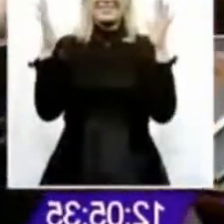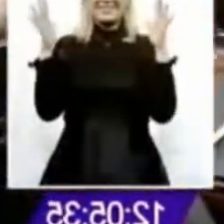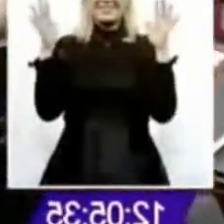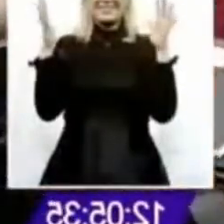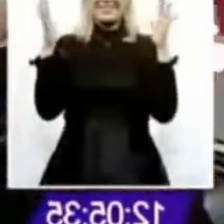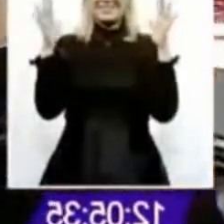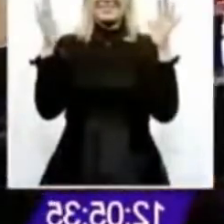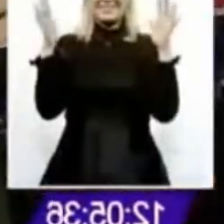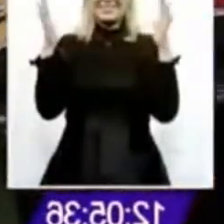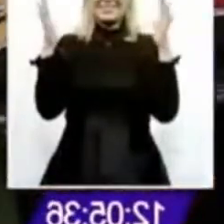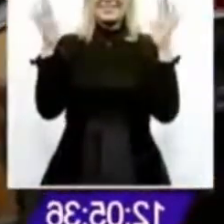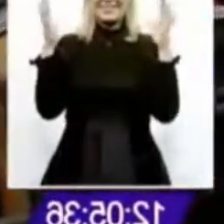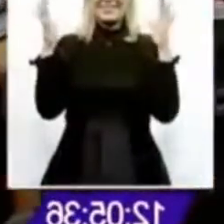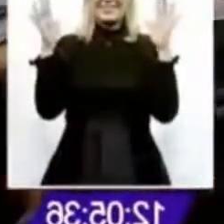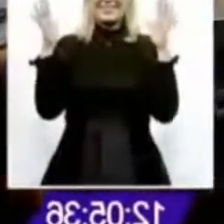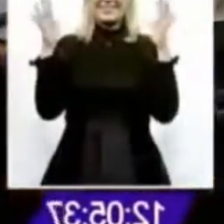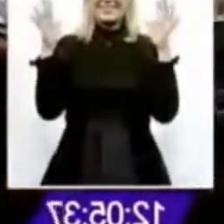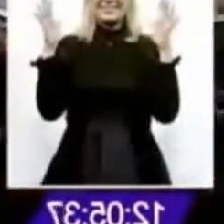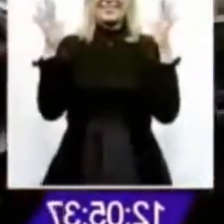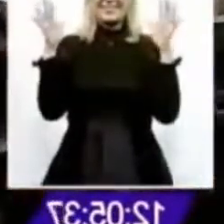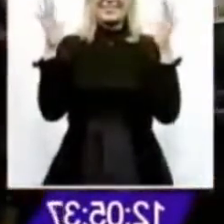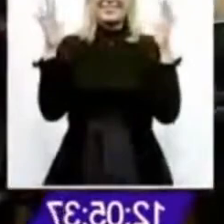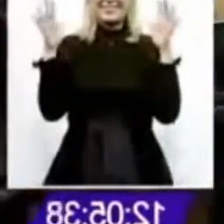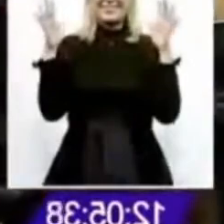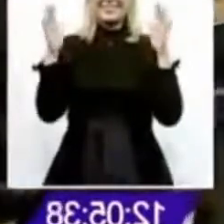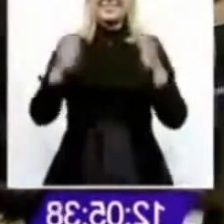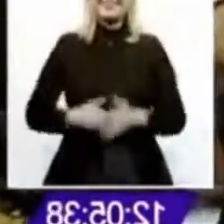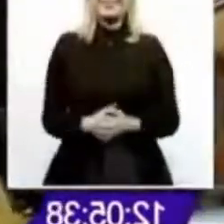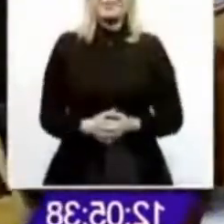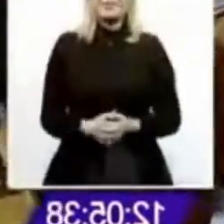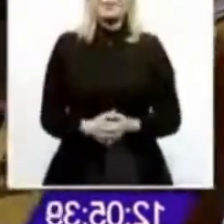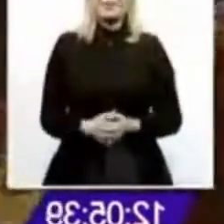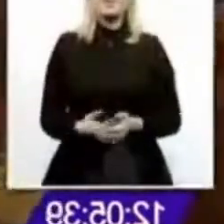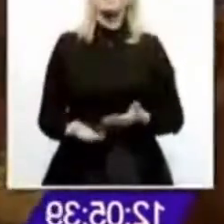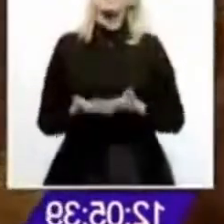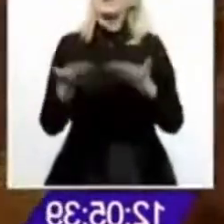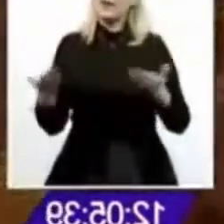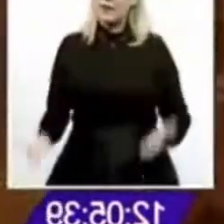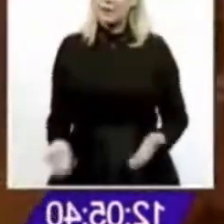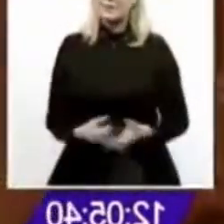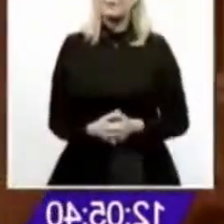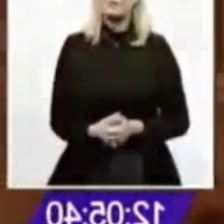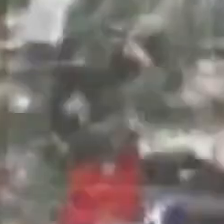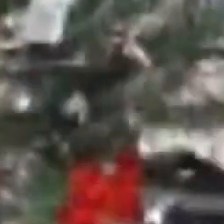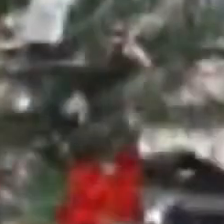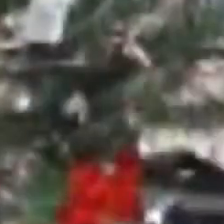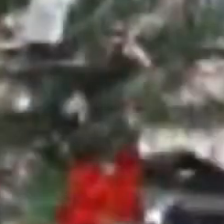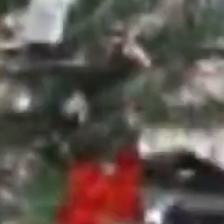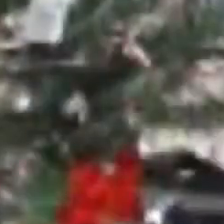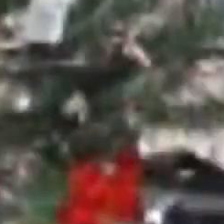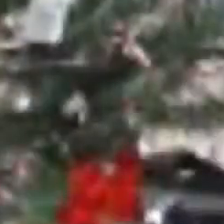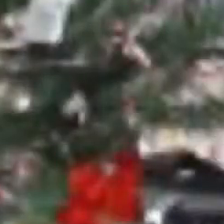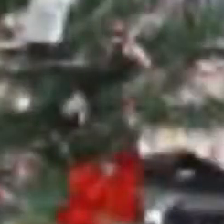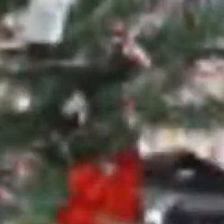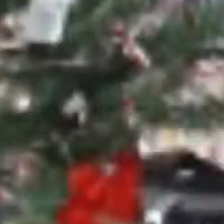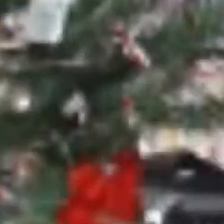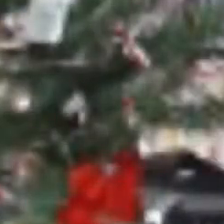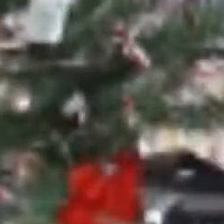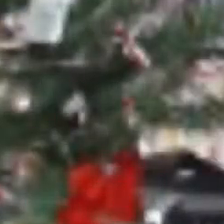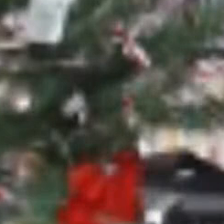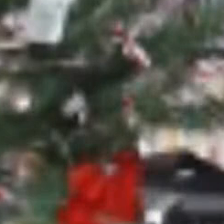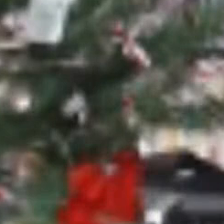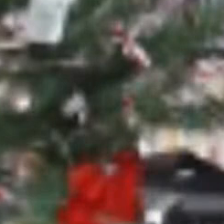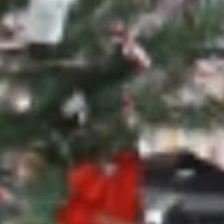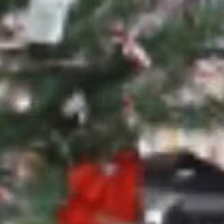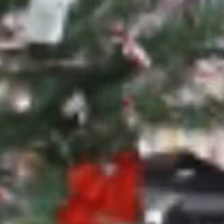Poder Judicial podrido, diría el presidente Andrés Manuel López Obrador, para cerrar Sevilla. Así es, completamente engangrenado, lo